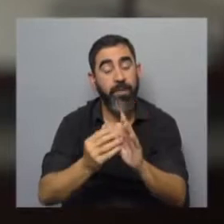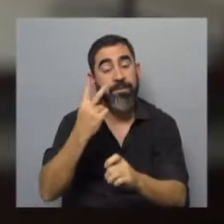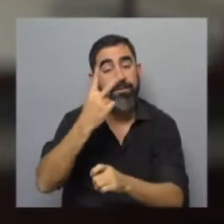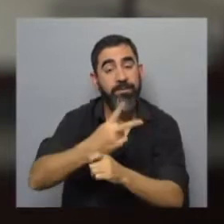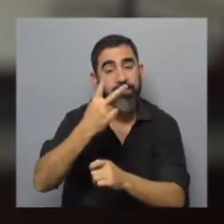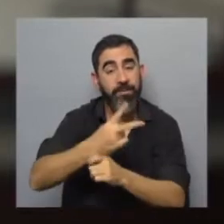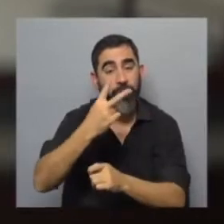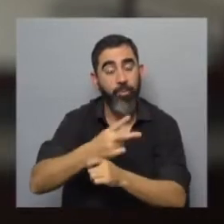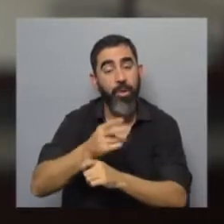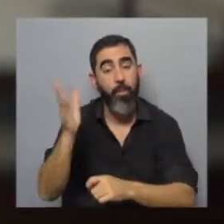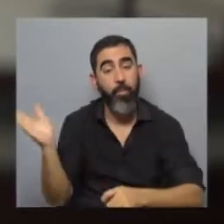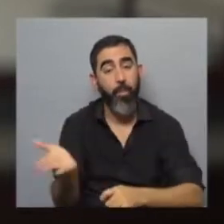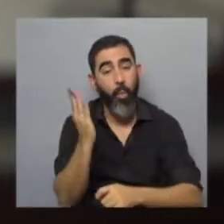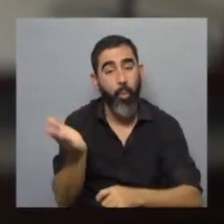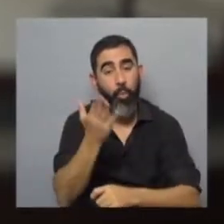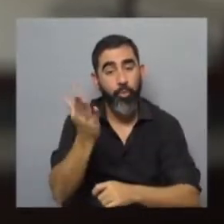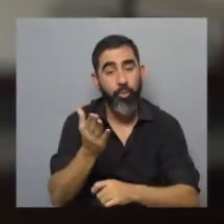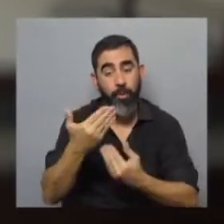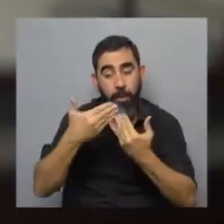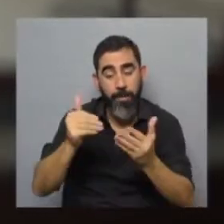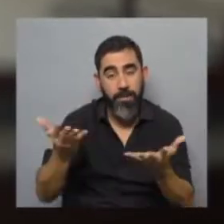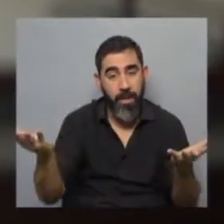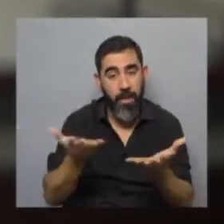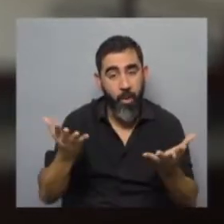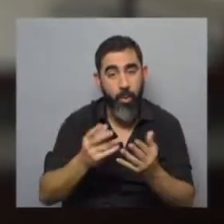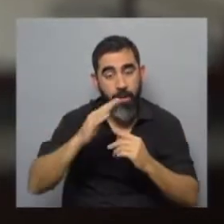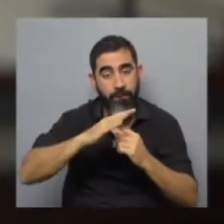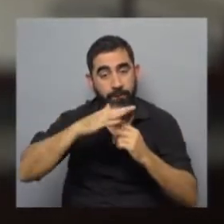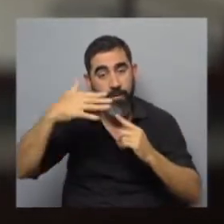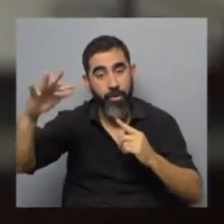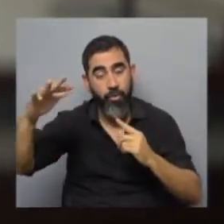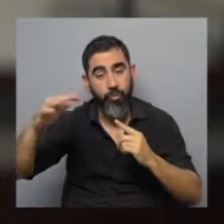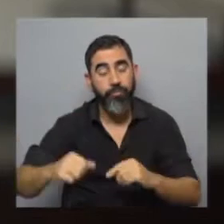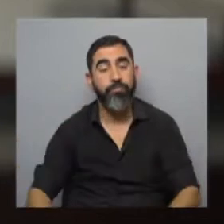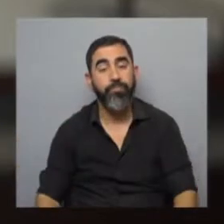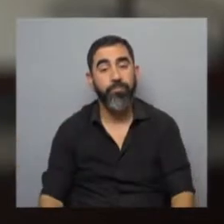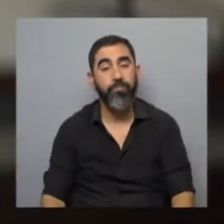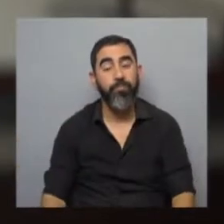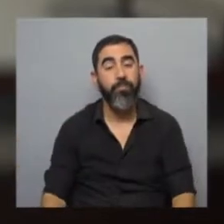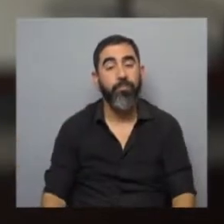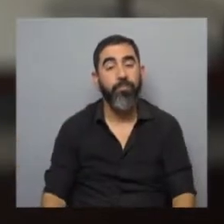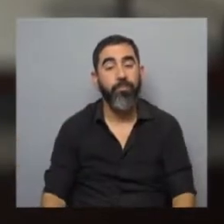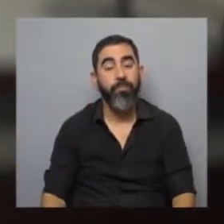segunda producción que estamos comenzando ahora en invierno, Arqueoastronomía México.